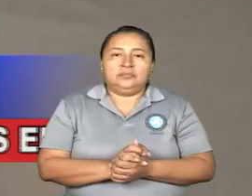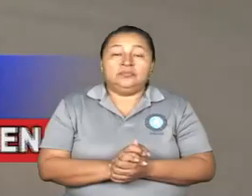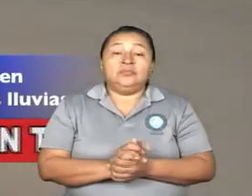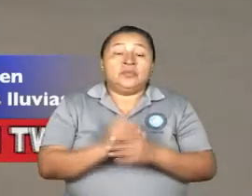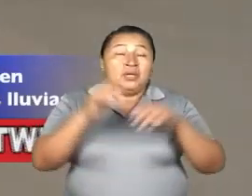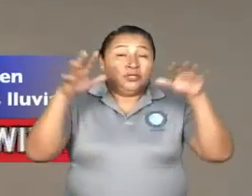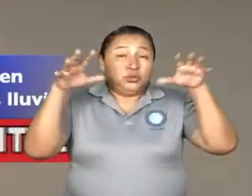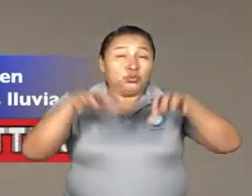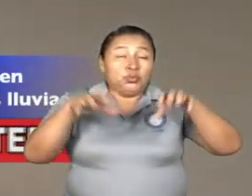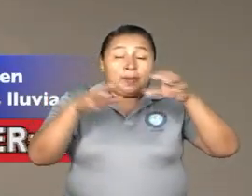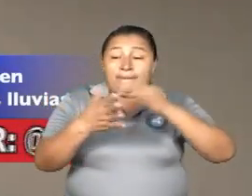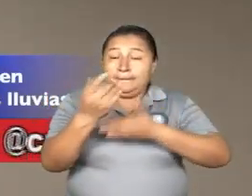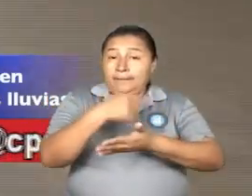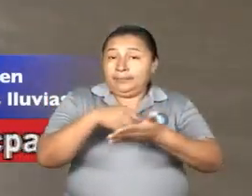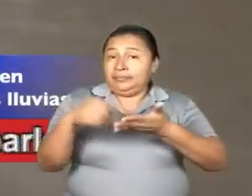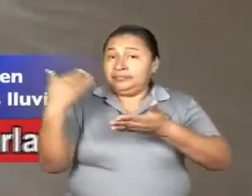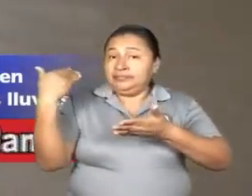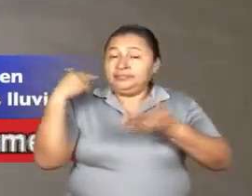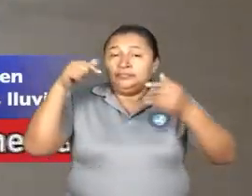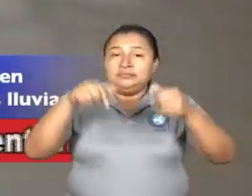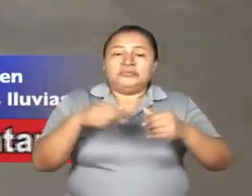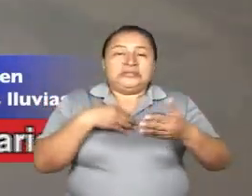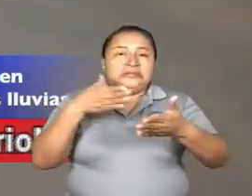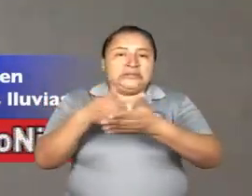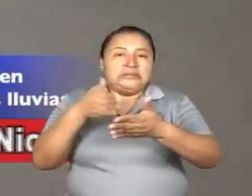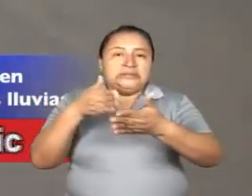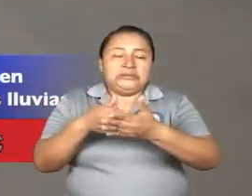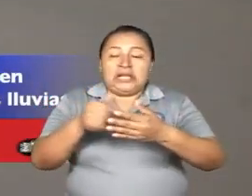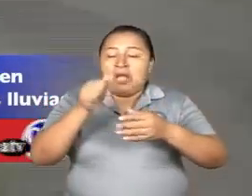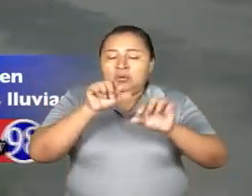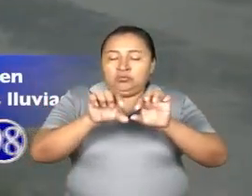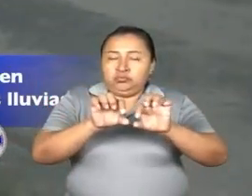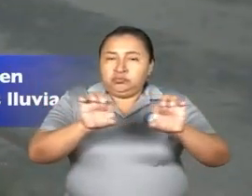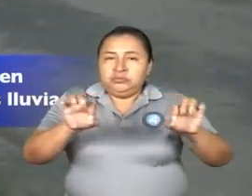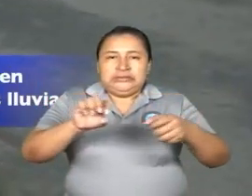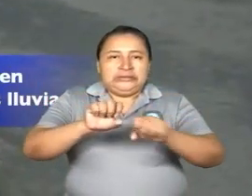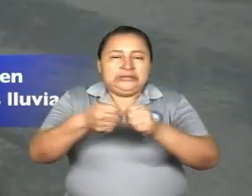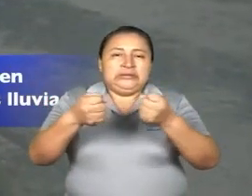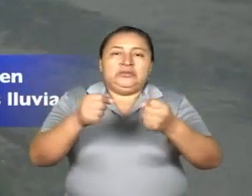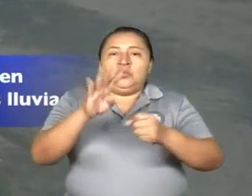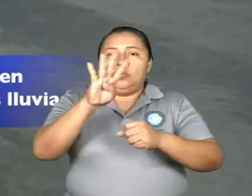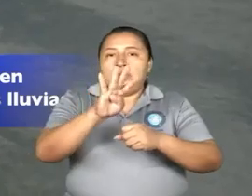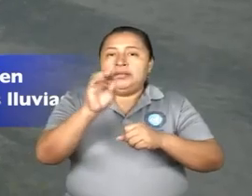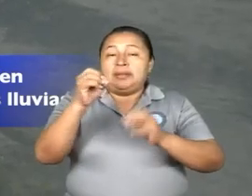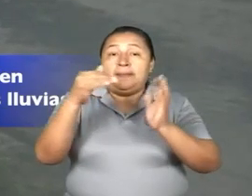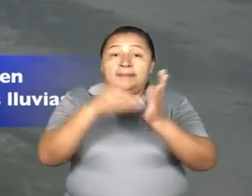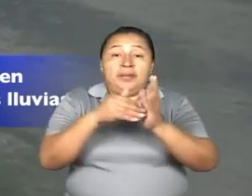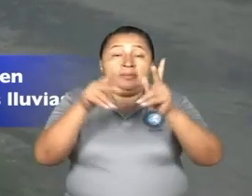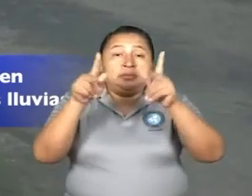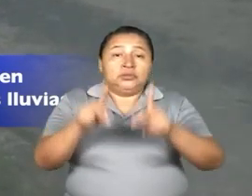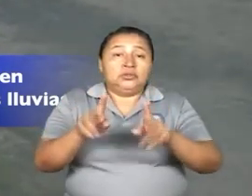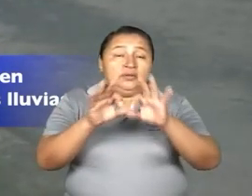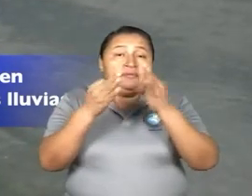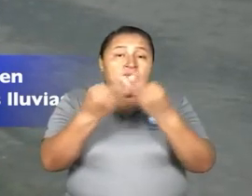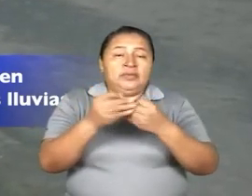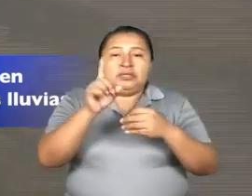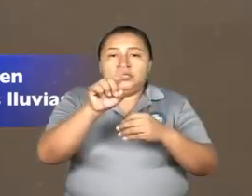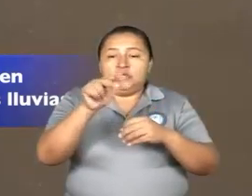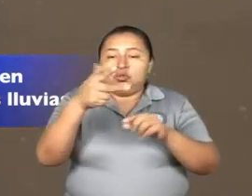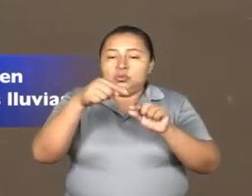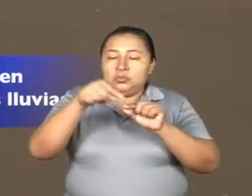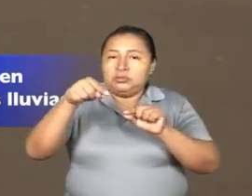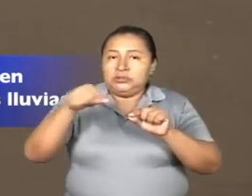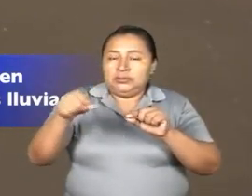Las lluvias de la semana pasada afectaron el abastecimiento de agua potable de más de 40.000 núcleos familiares en 18